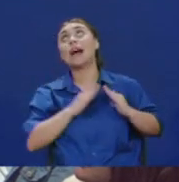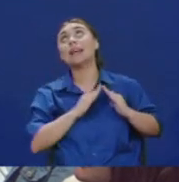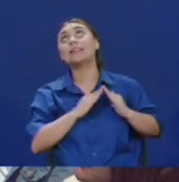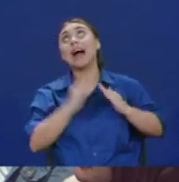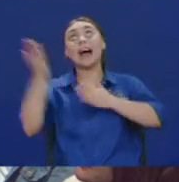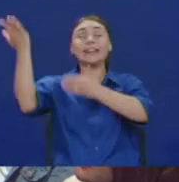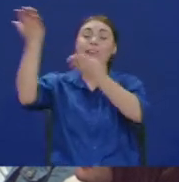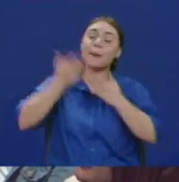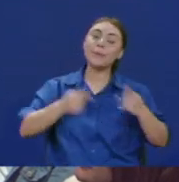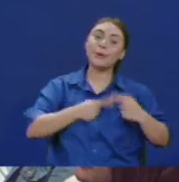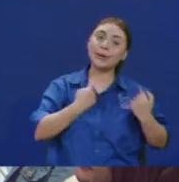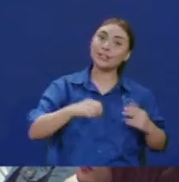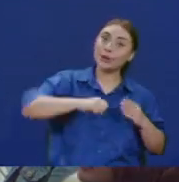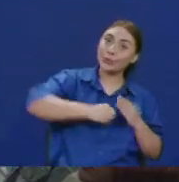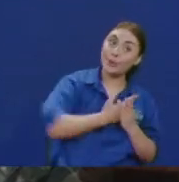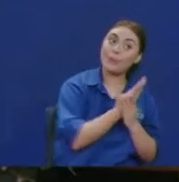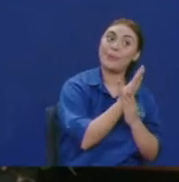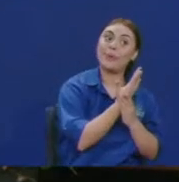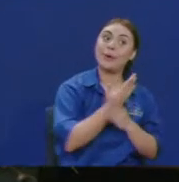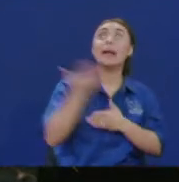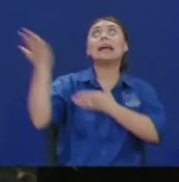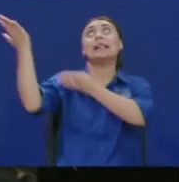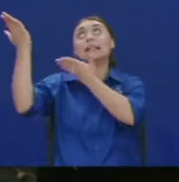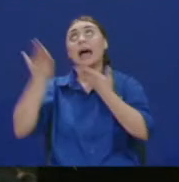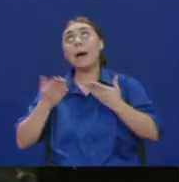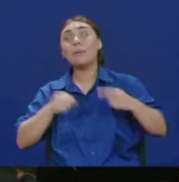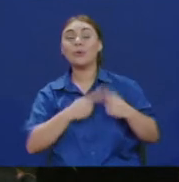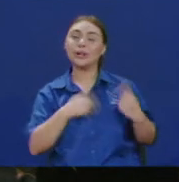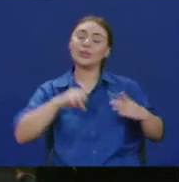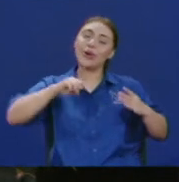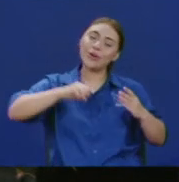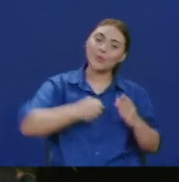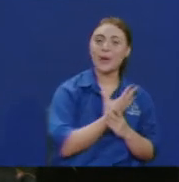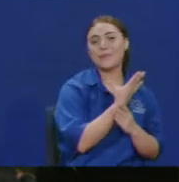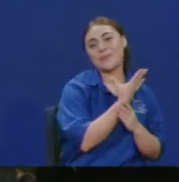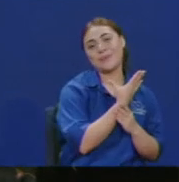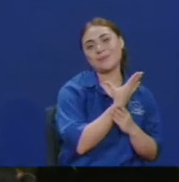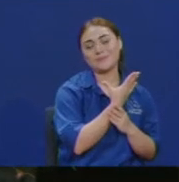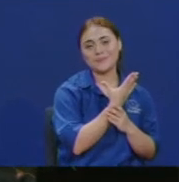nuevo corazón. Dame un nuevo corazón.